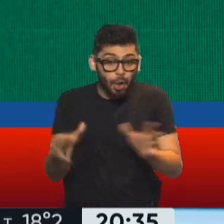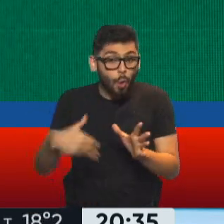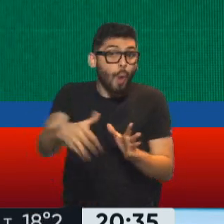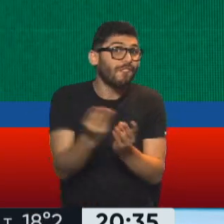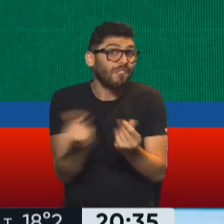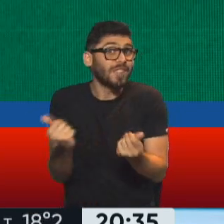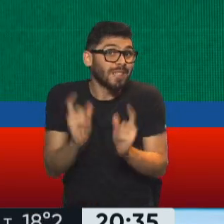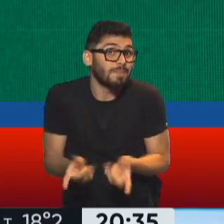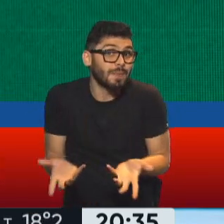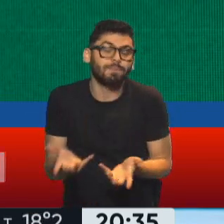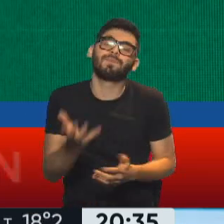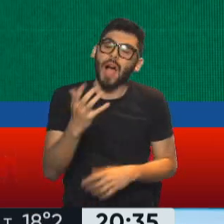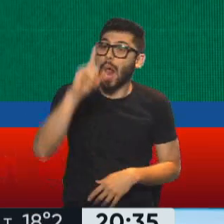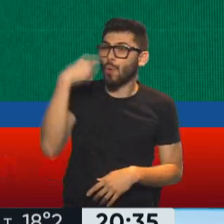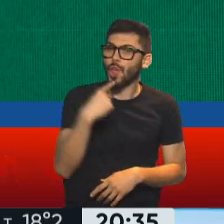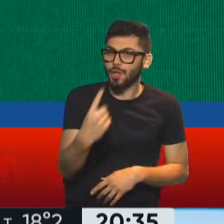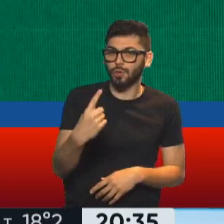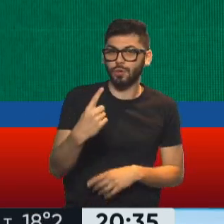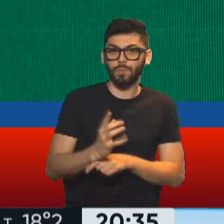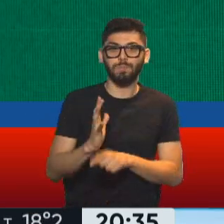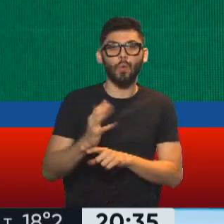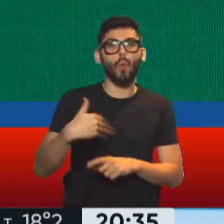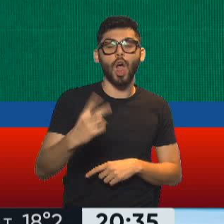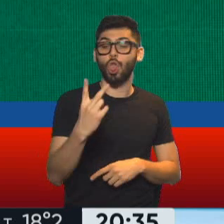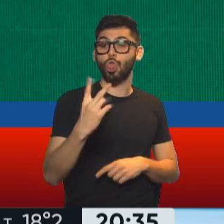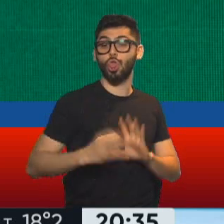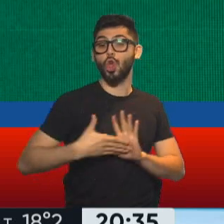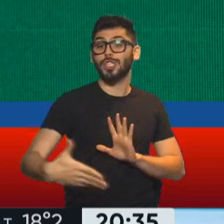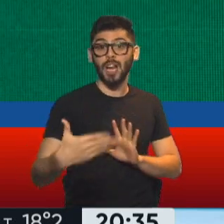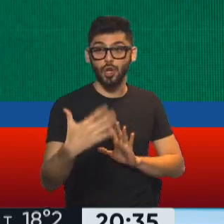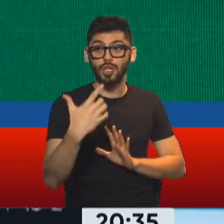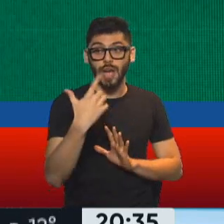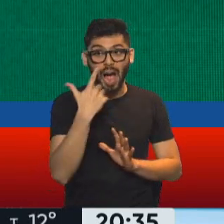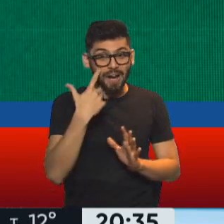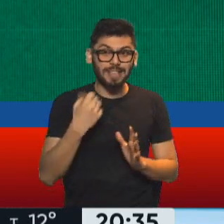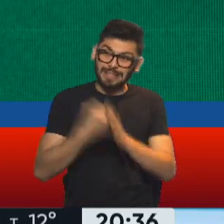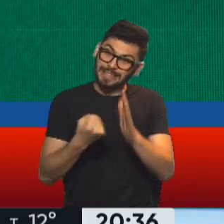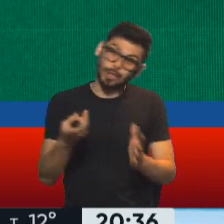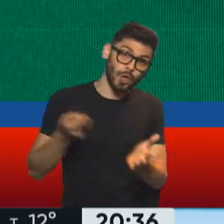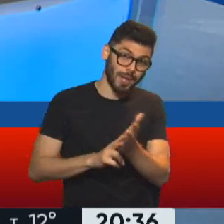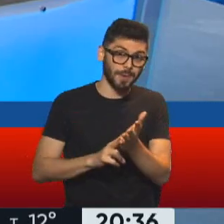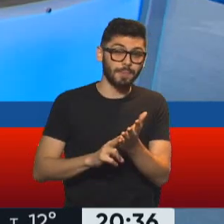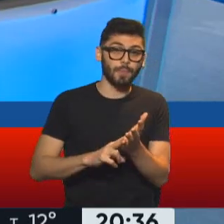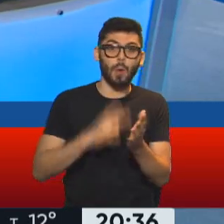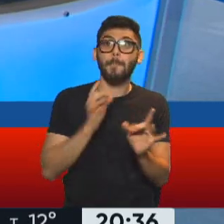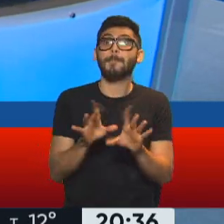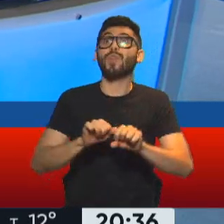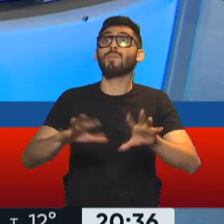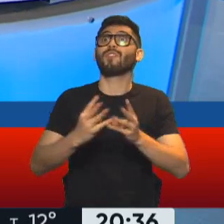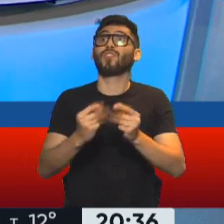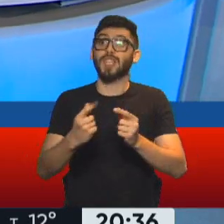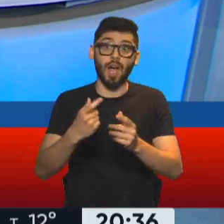Alberto Fernández dijo esta semana también, tengo 2 años de revancha. Los temas que hay que discutir cuando salgamos de esta pandemia. Ahora, vos fíjate que